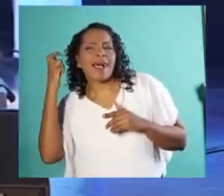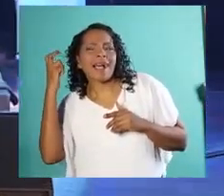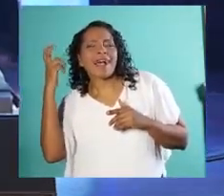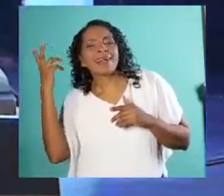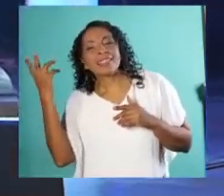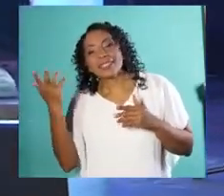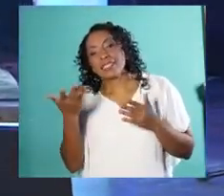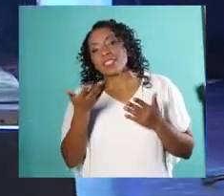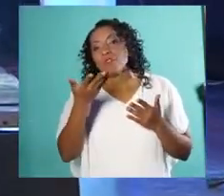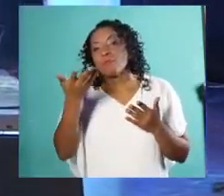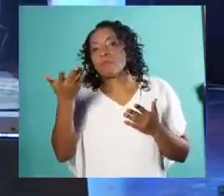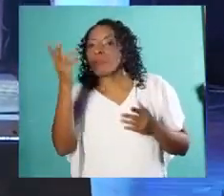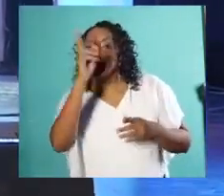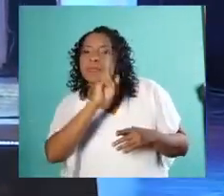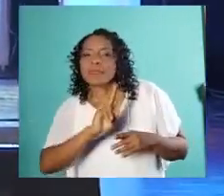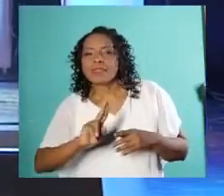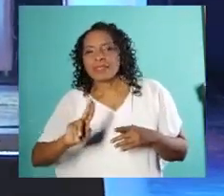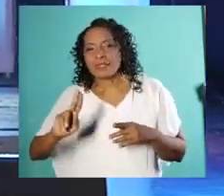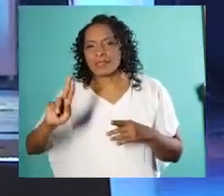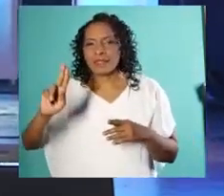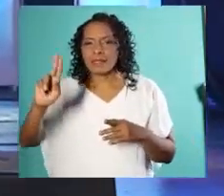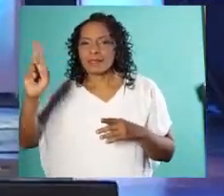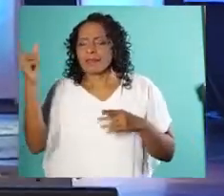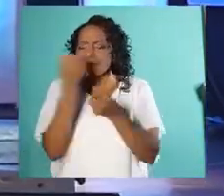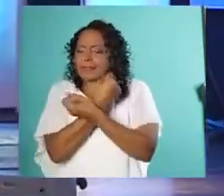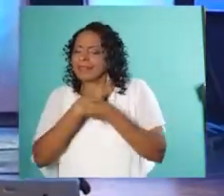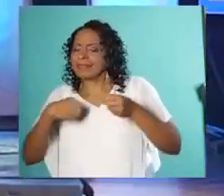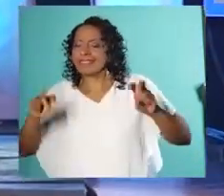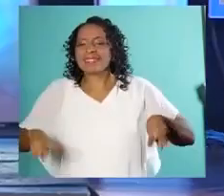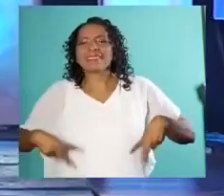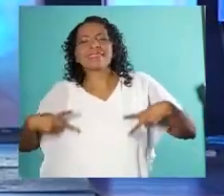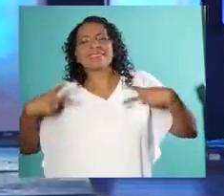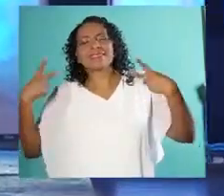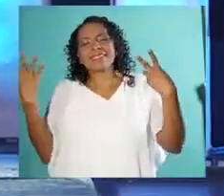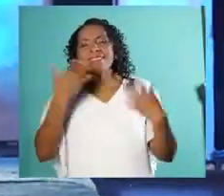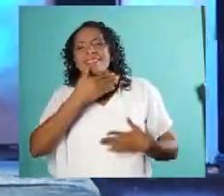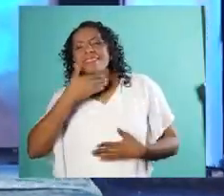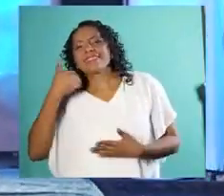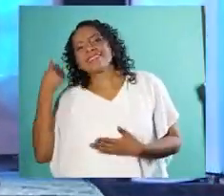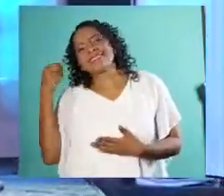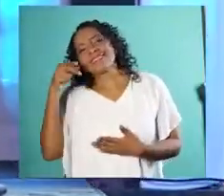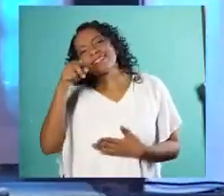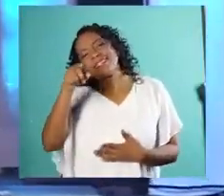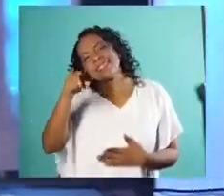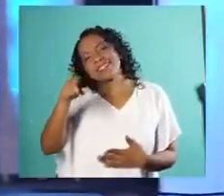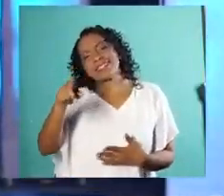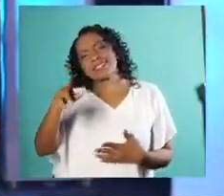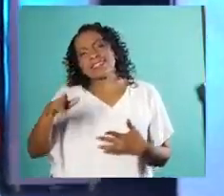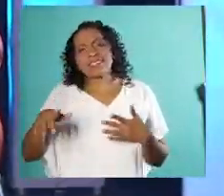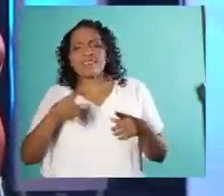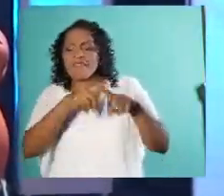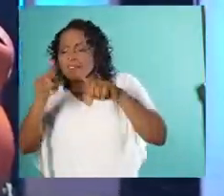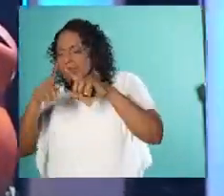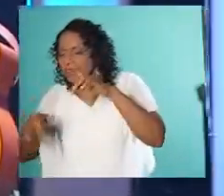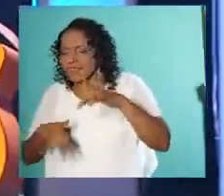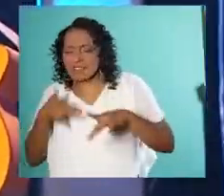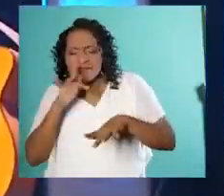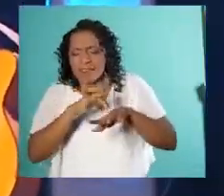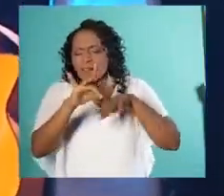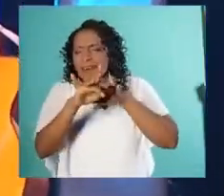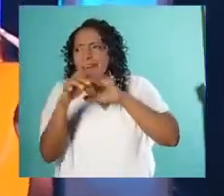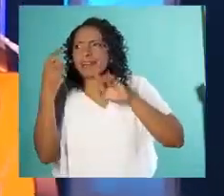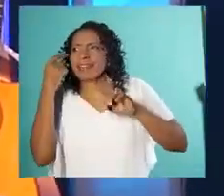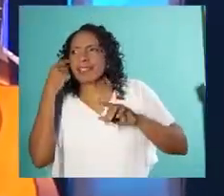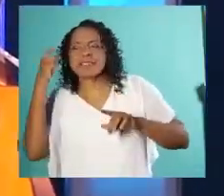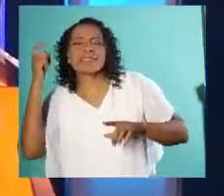yeah. Usa para salvarte la vida el mejor de tus sentidos, de tus